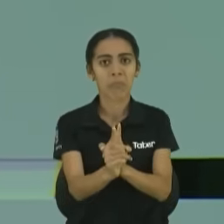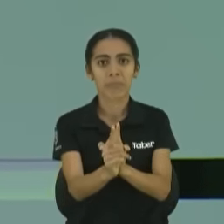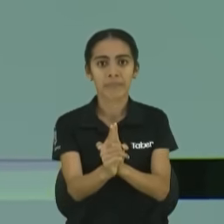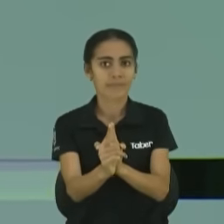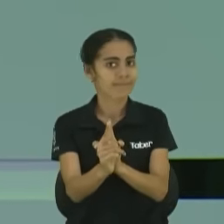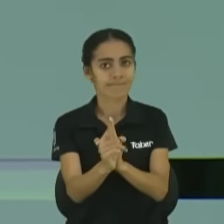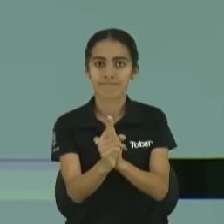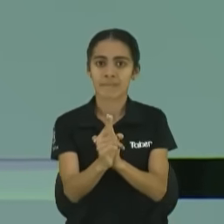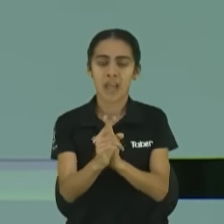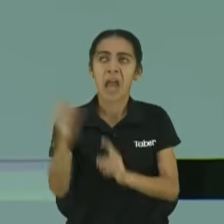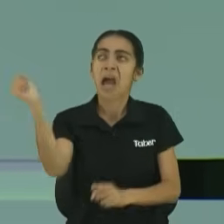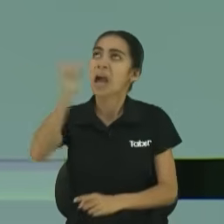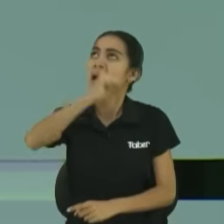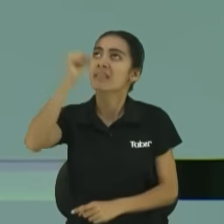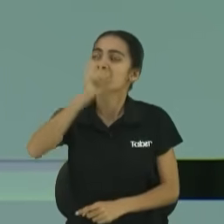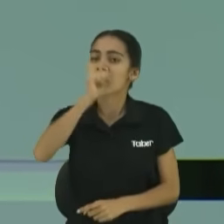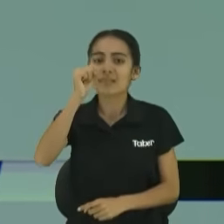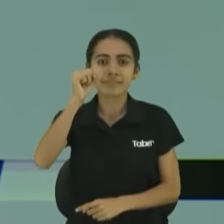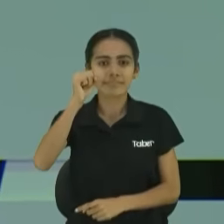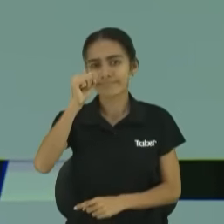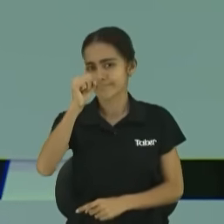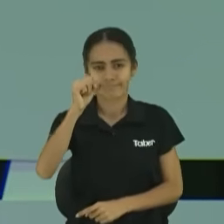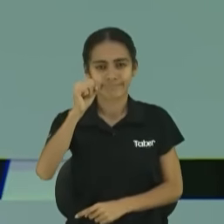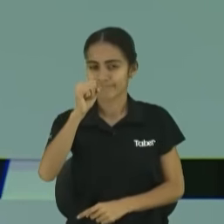Seguimos a Dios cantando una alabanza.